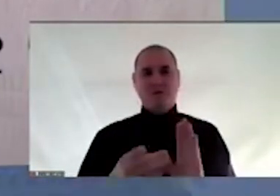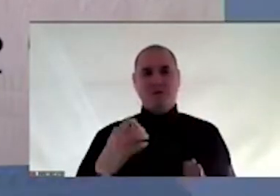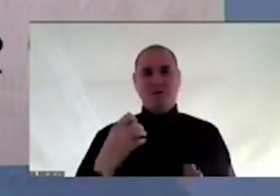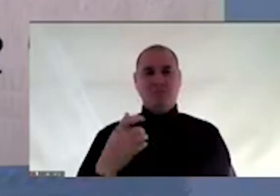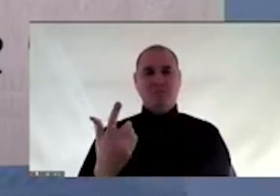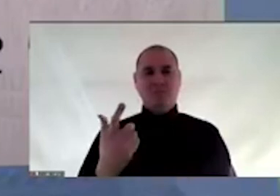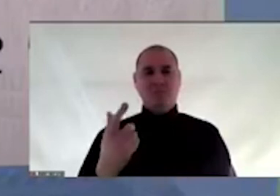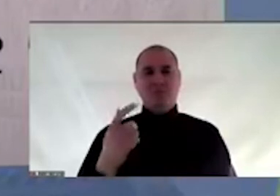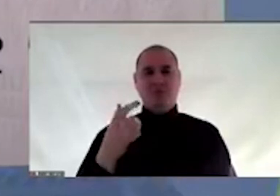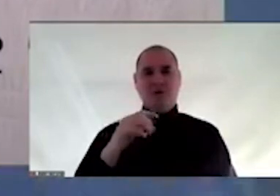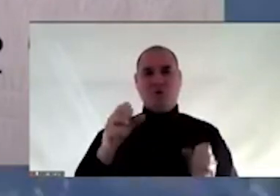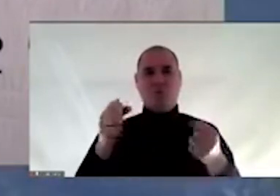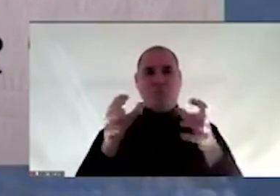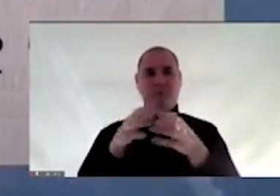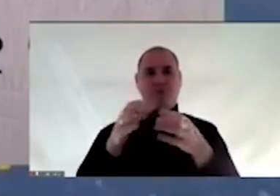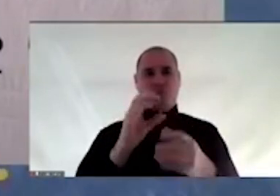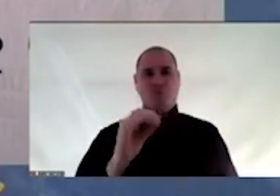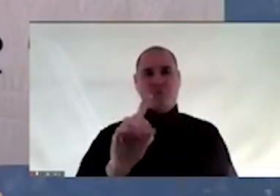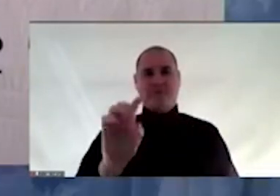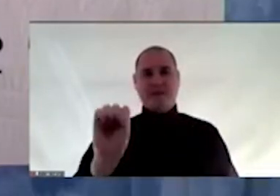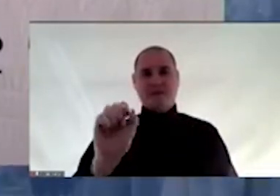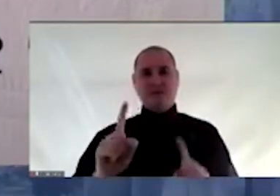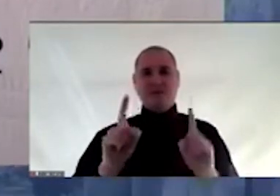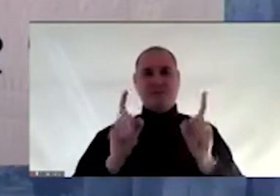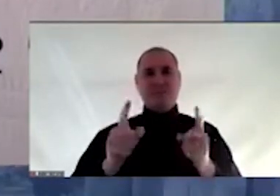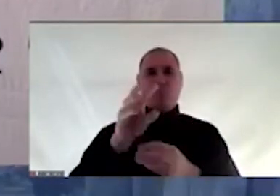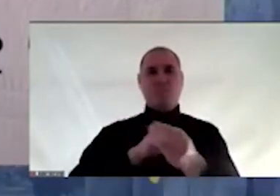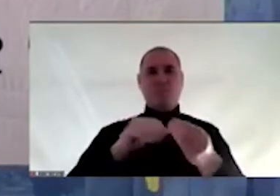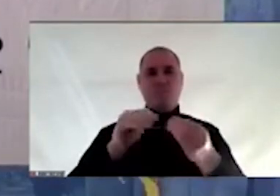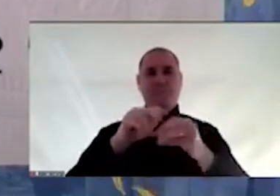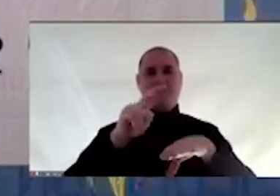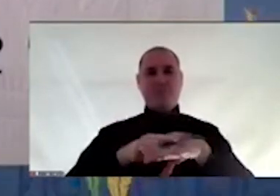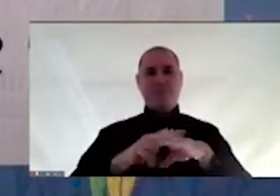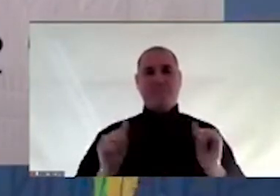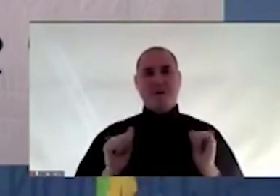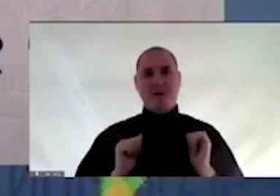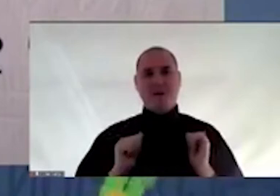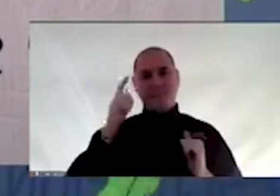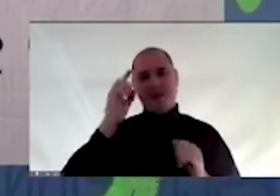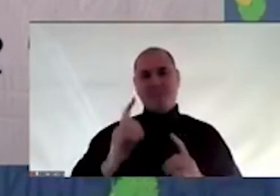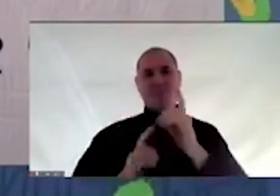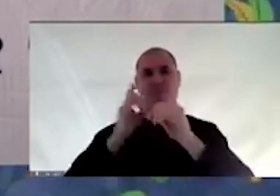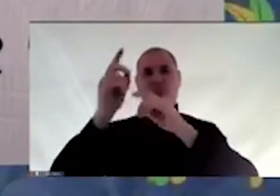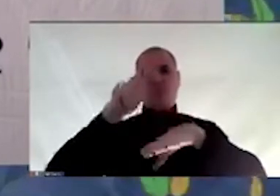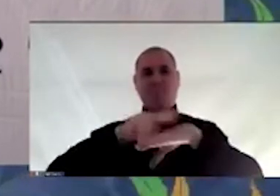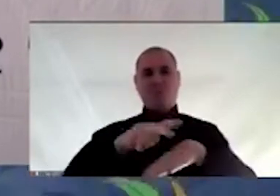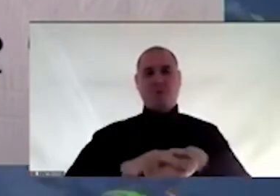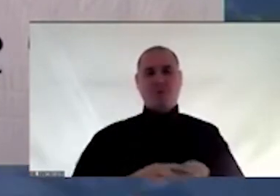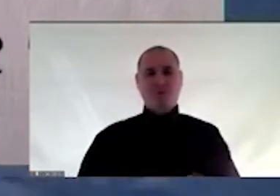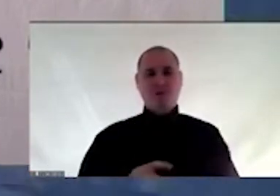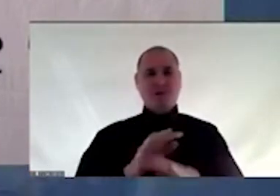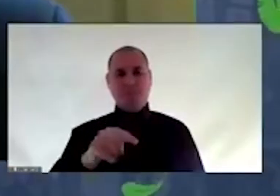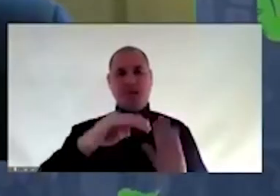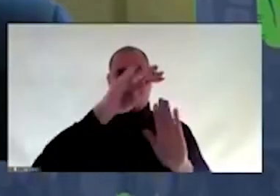Comisión ODS como la ciudadanía esperan aportar al desarrollo sostenible de Paraguay sin dejar a nadie